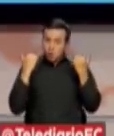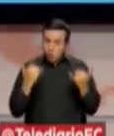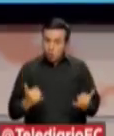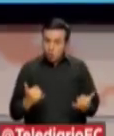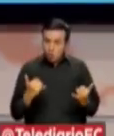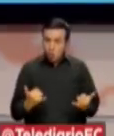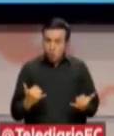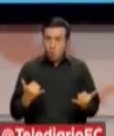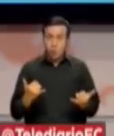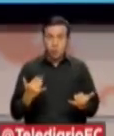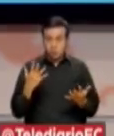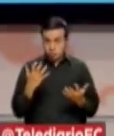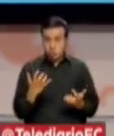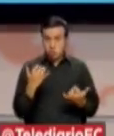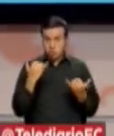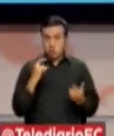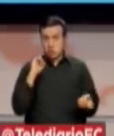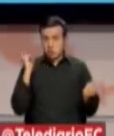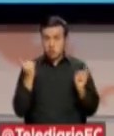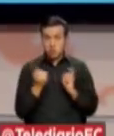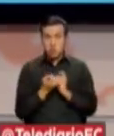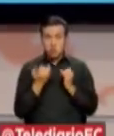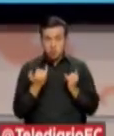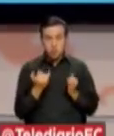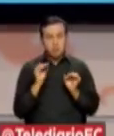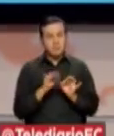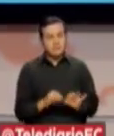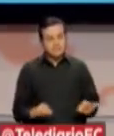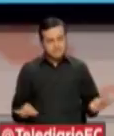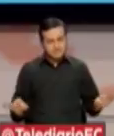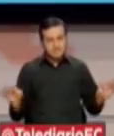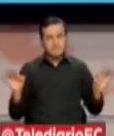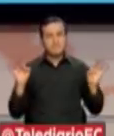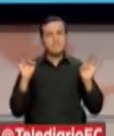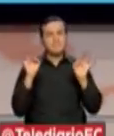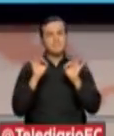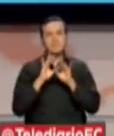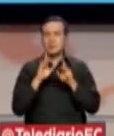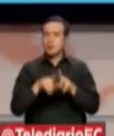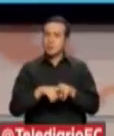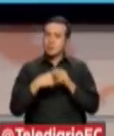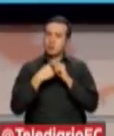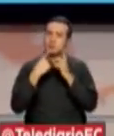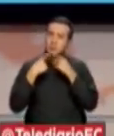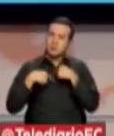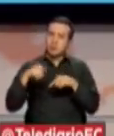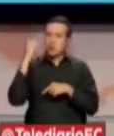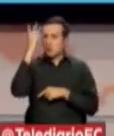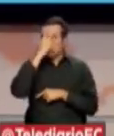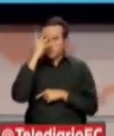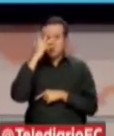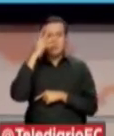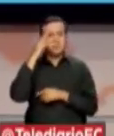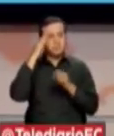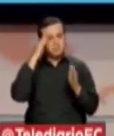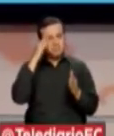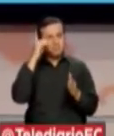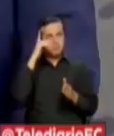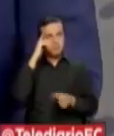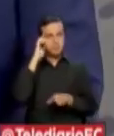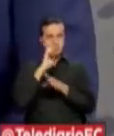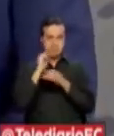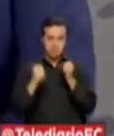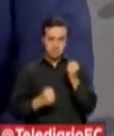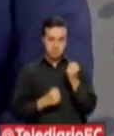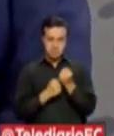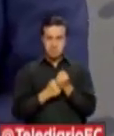si es que en realidad se quiere un cambio el momento histórico para empezar diciendo la esmeraldas aquí está tu estado cualquier